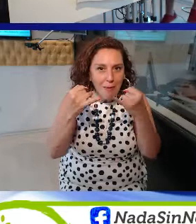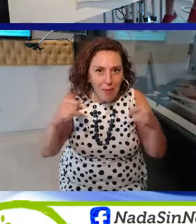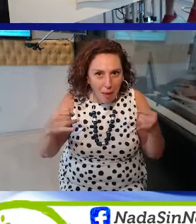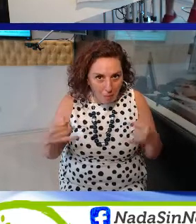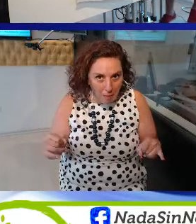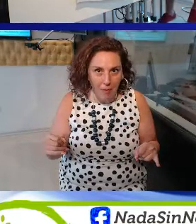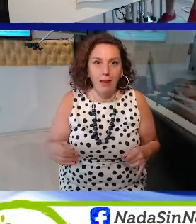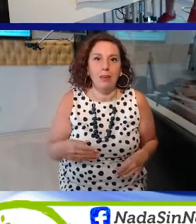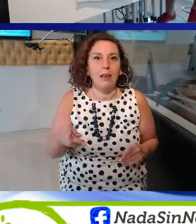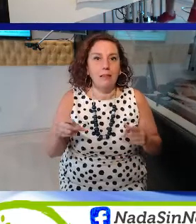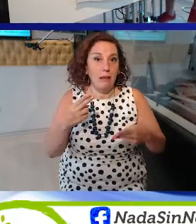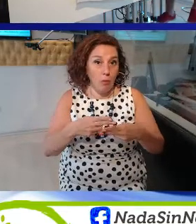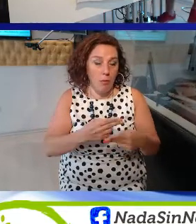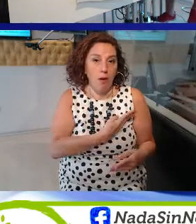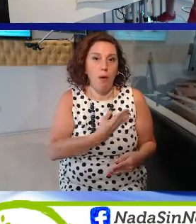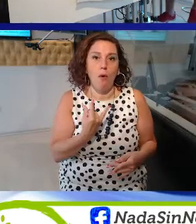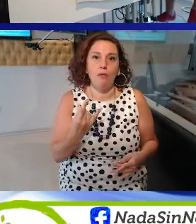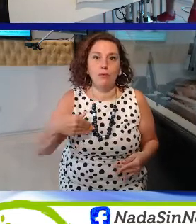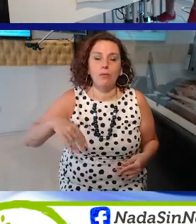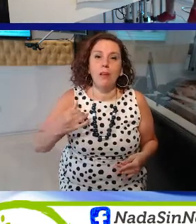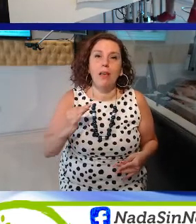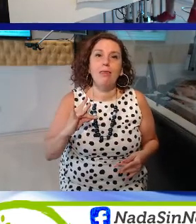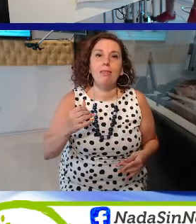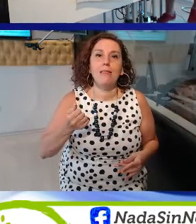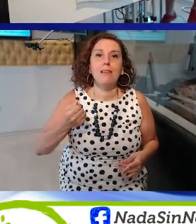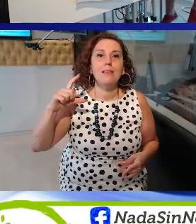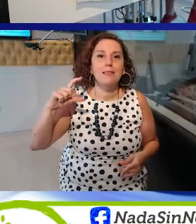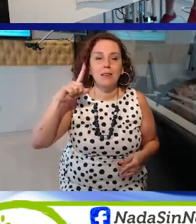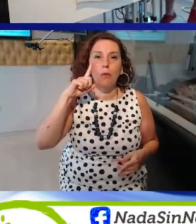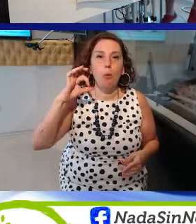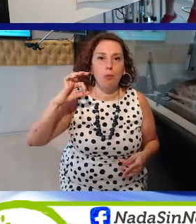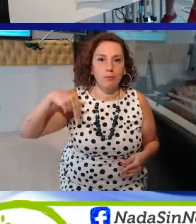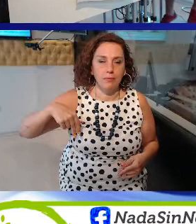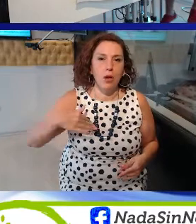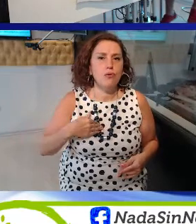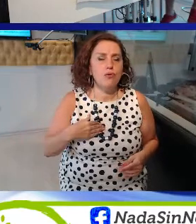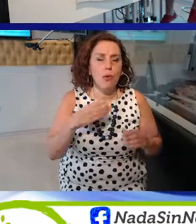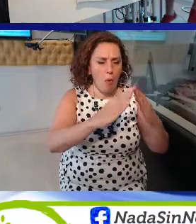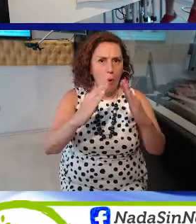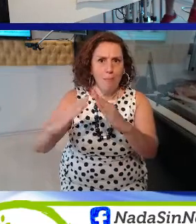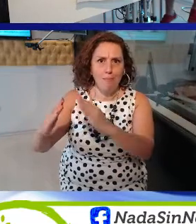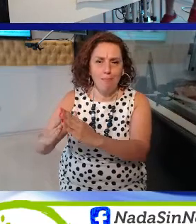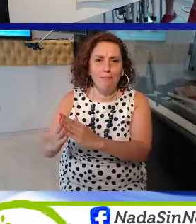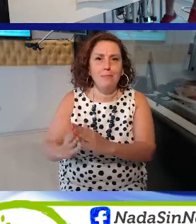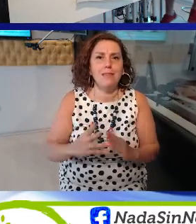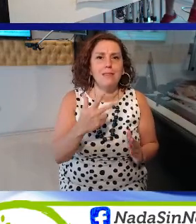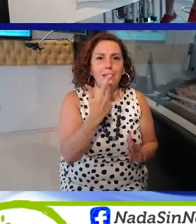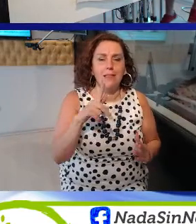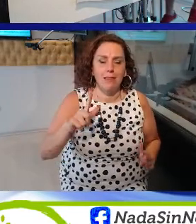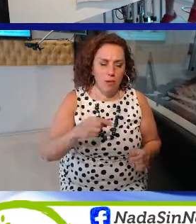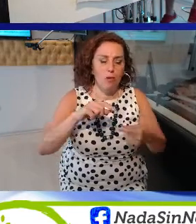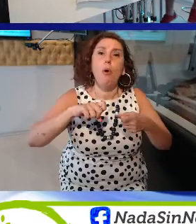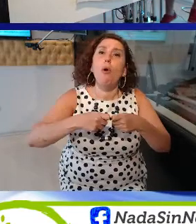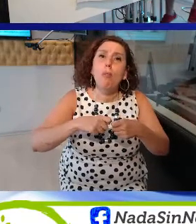en distintos lugares. Yo principalmente participo en la Villa 31 de un taller. ¿Un taller qué hacen?